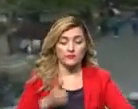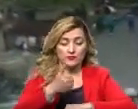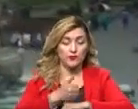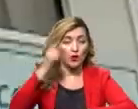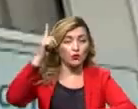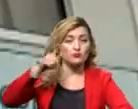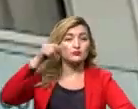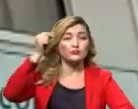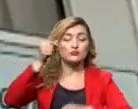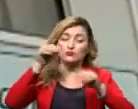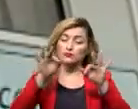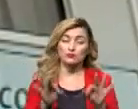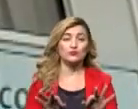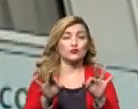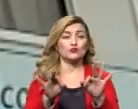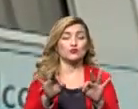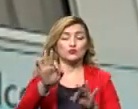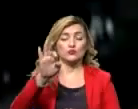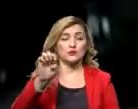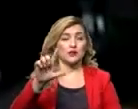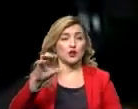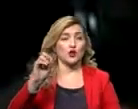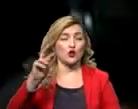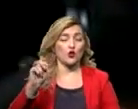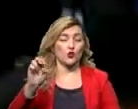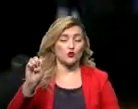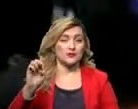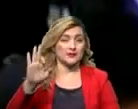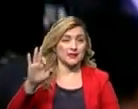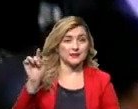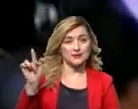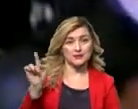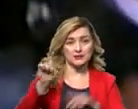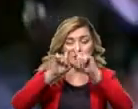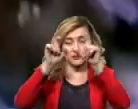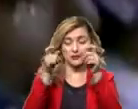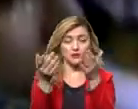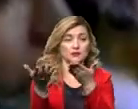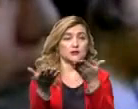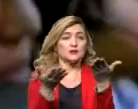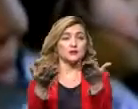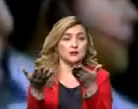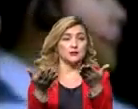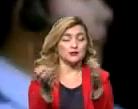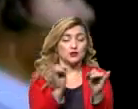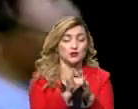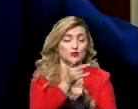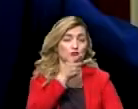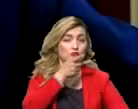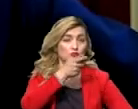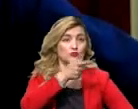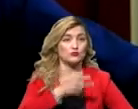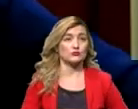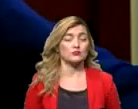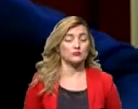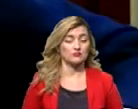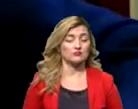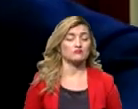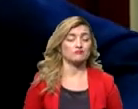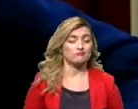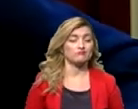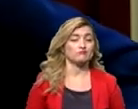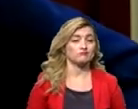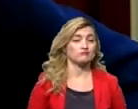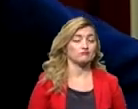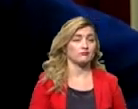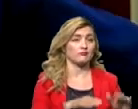del gobierno confirmaron que Telconet es la empresa que manejaba el servidor de esta entidad pública. Se descubre que alojaba el servidor